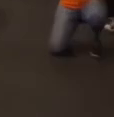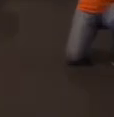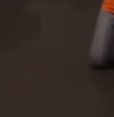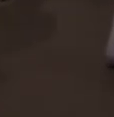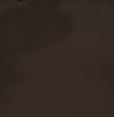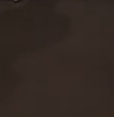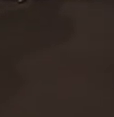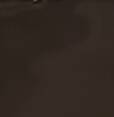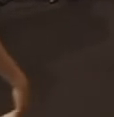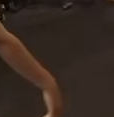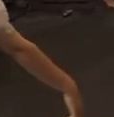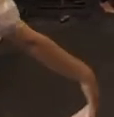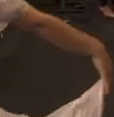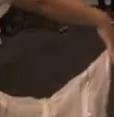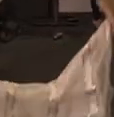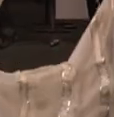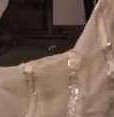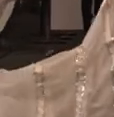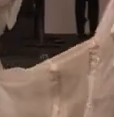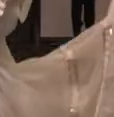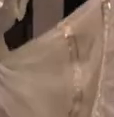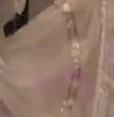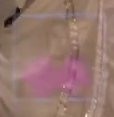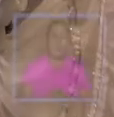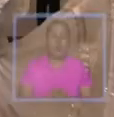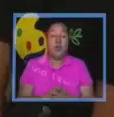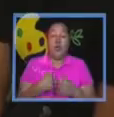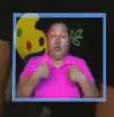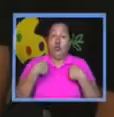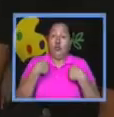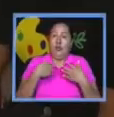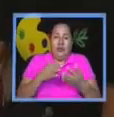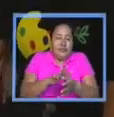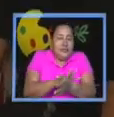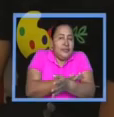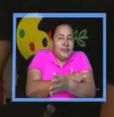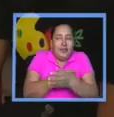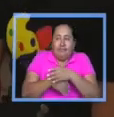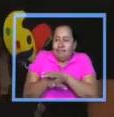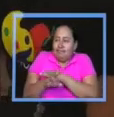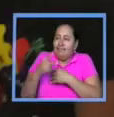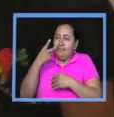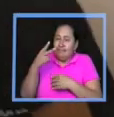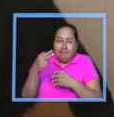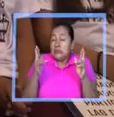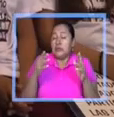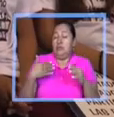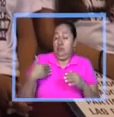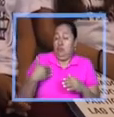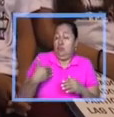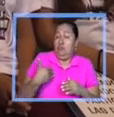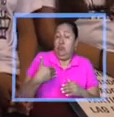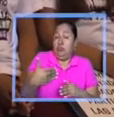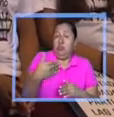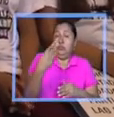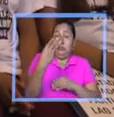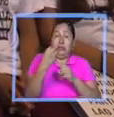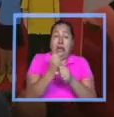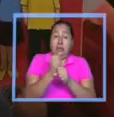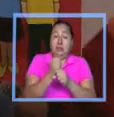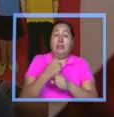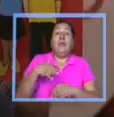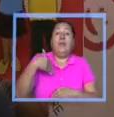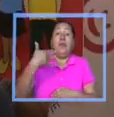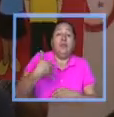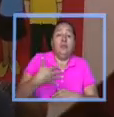dar cuenta que es necesario que ustedes conozcan sus derechos, que ustedes participen y no solo quedarnos enfrascados en lo que piensan los